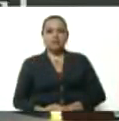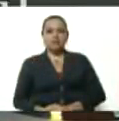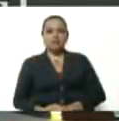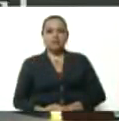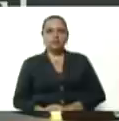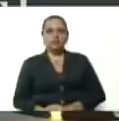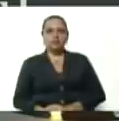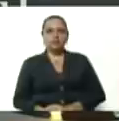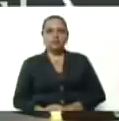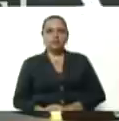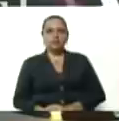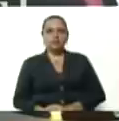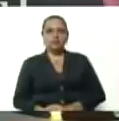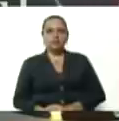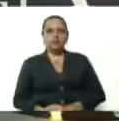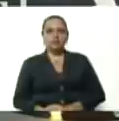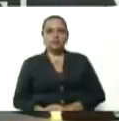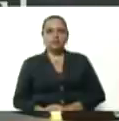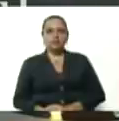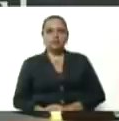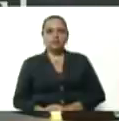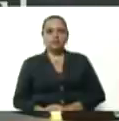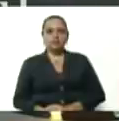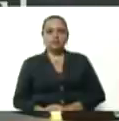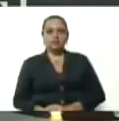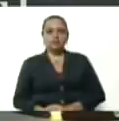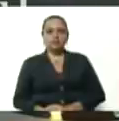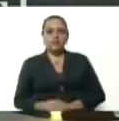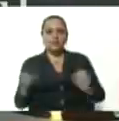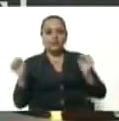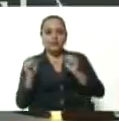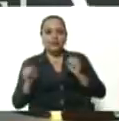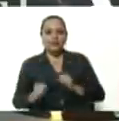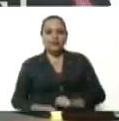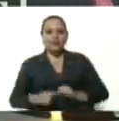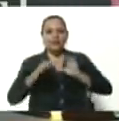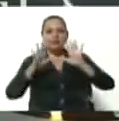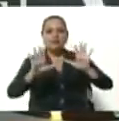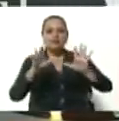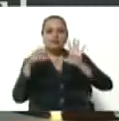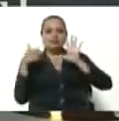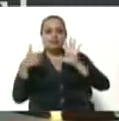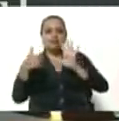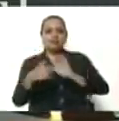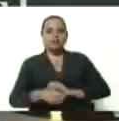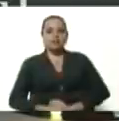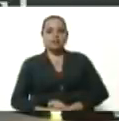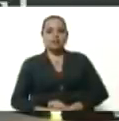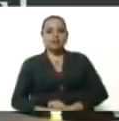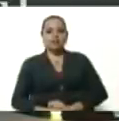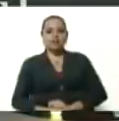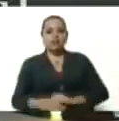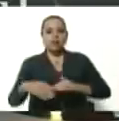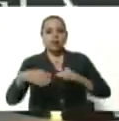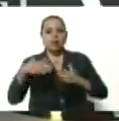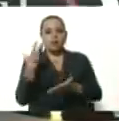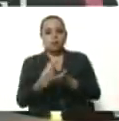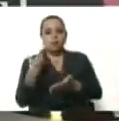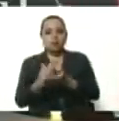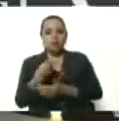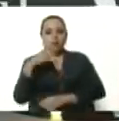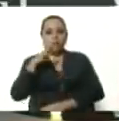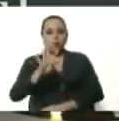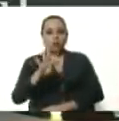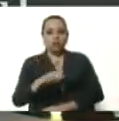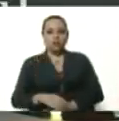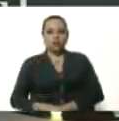Ya va, que tengo problemas técnicos aquí. Ajá, Mérida tenemos 16, en Monagas 4, esos